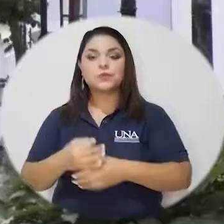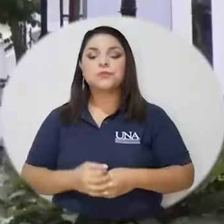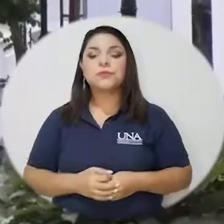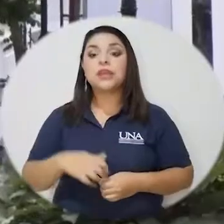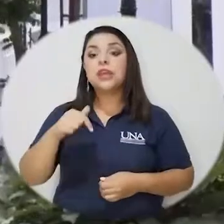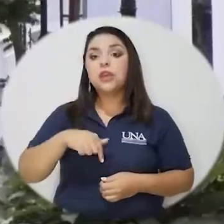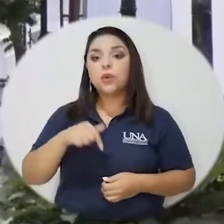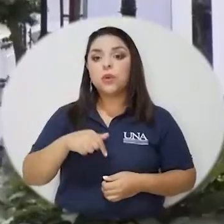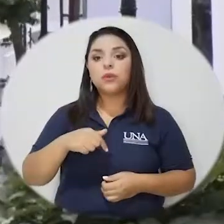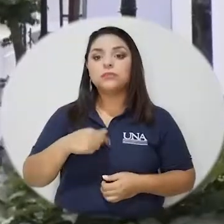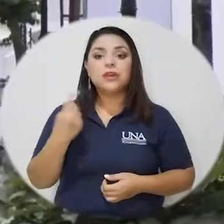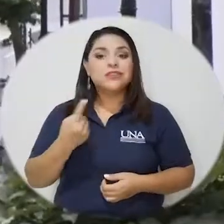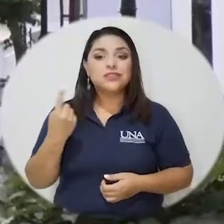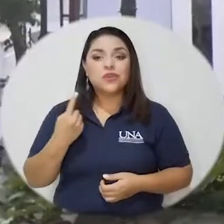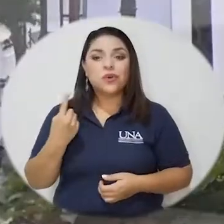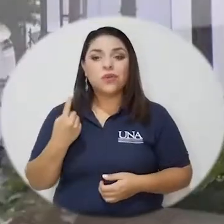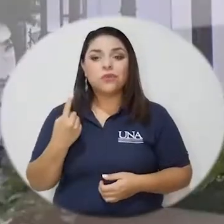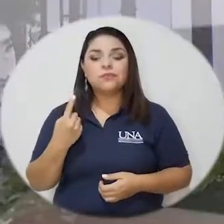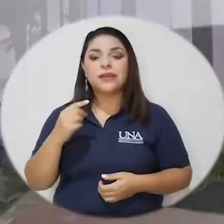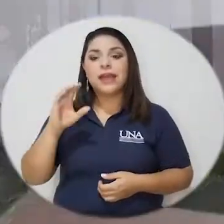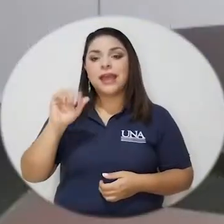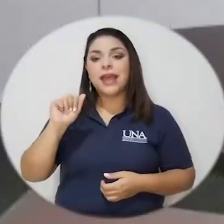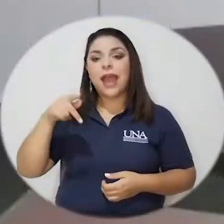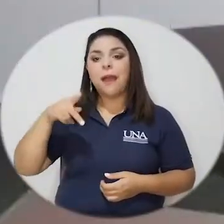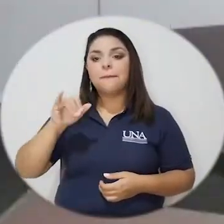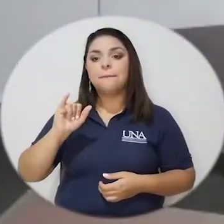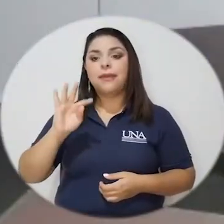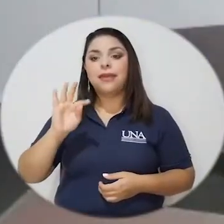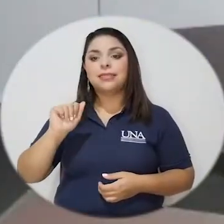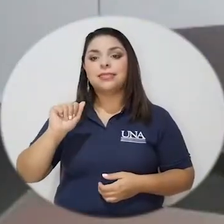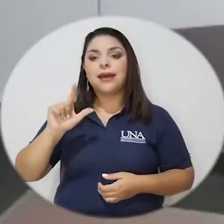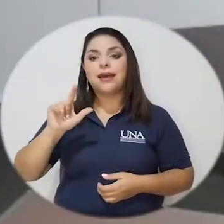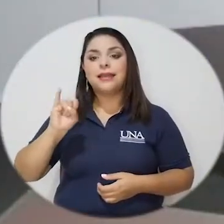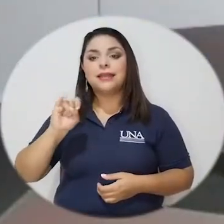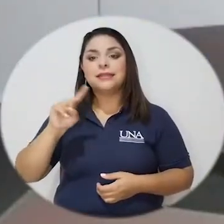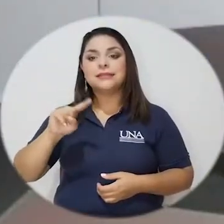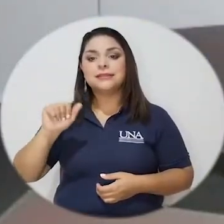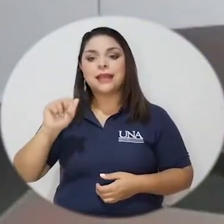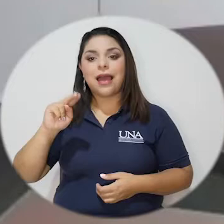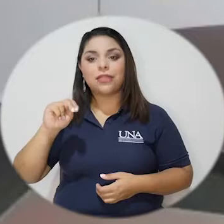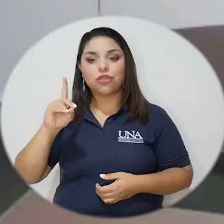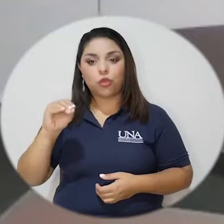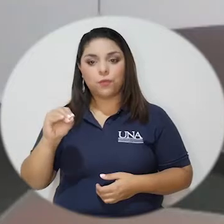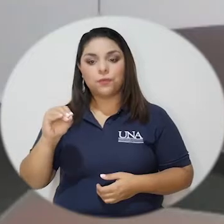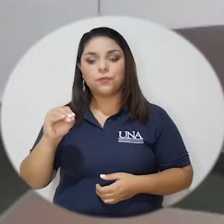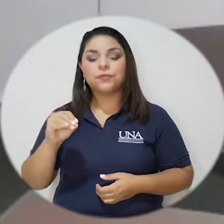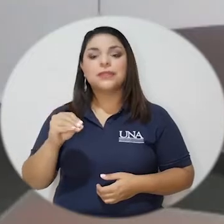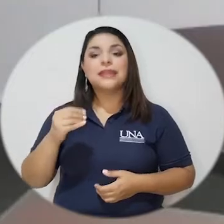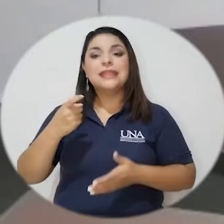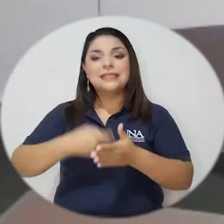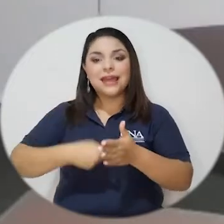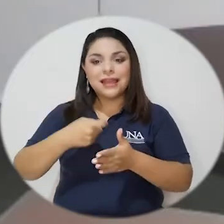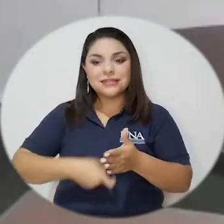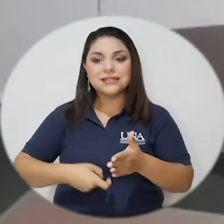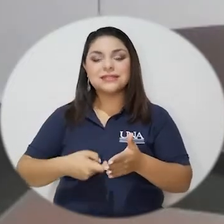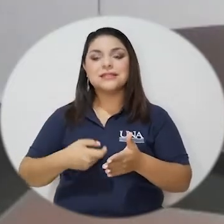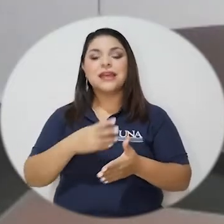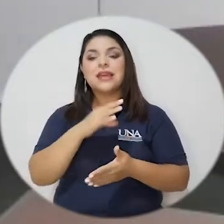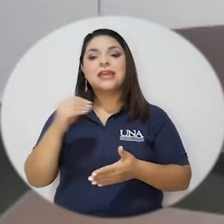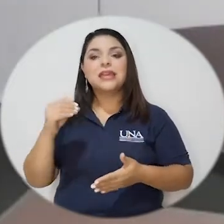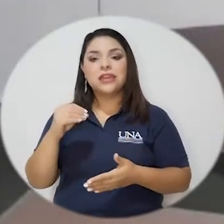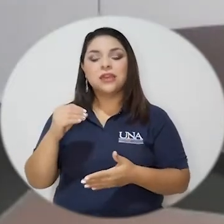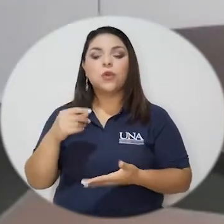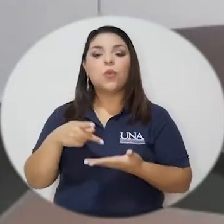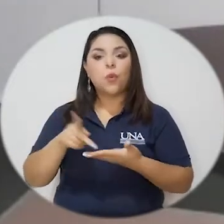que hoy en día nada más están capitalizando los intereses y